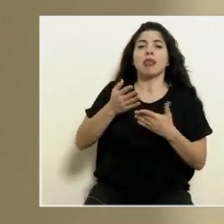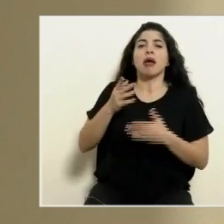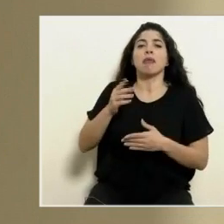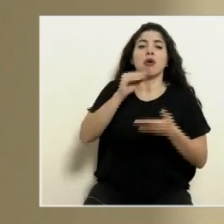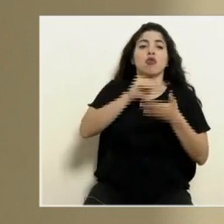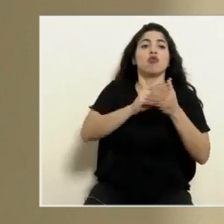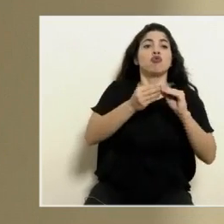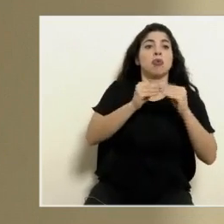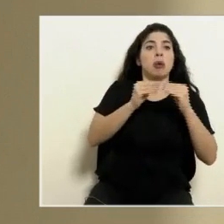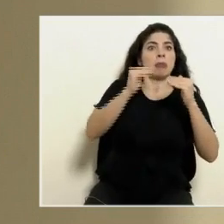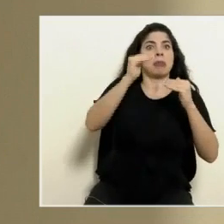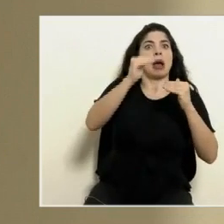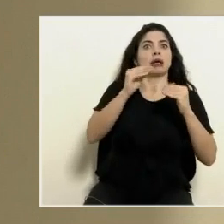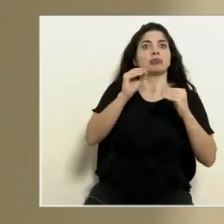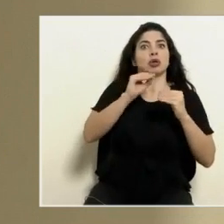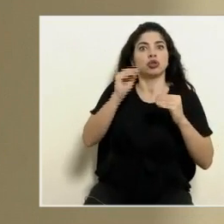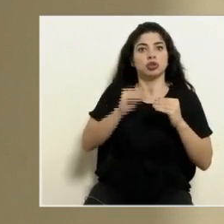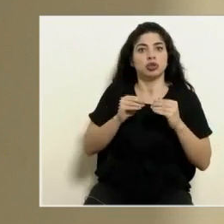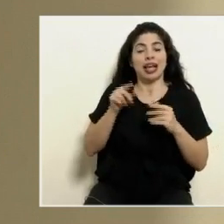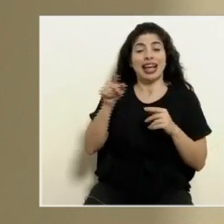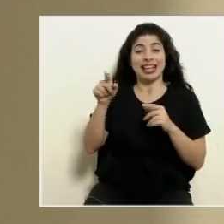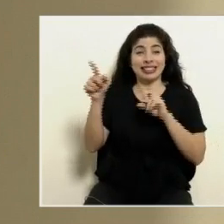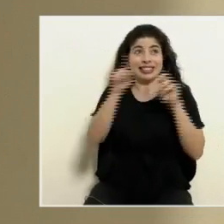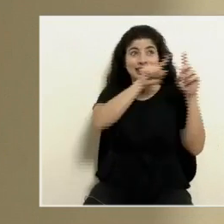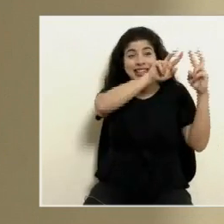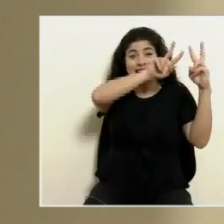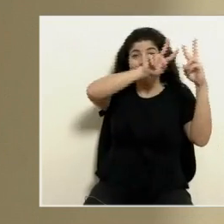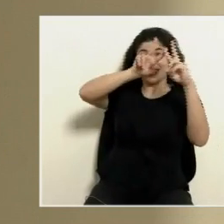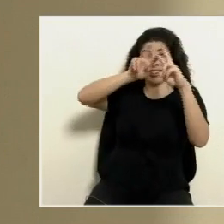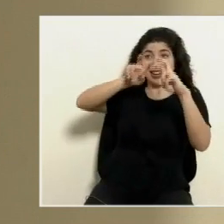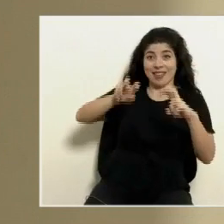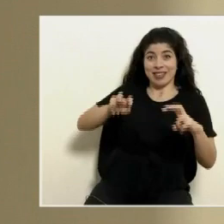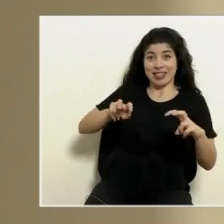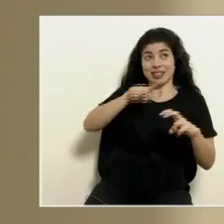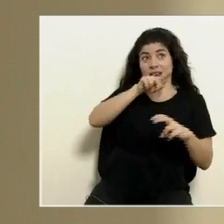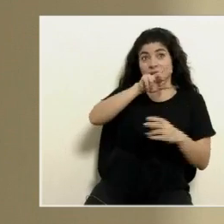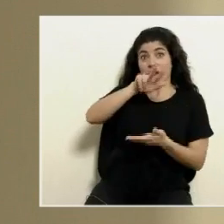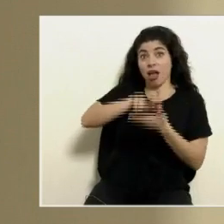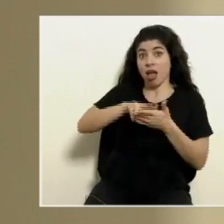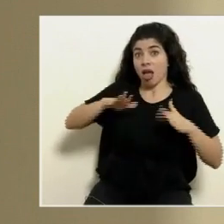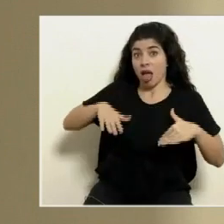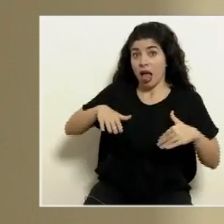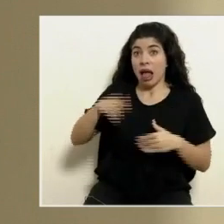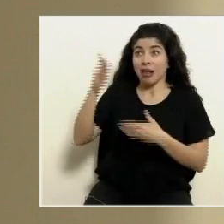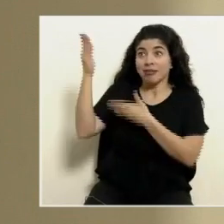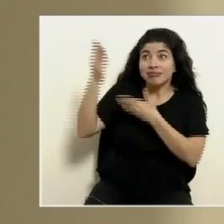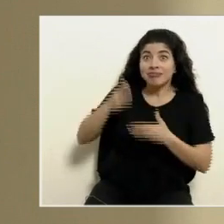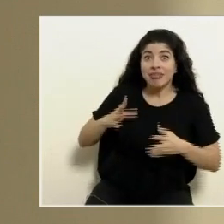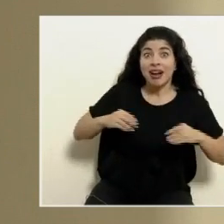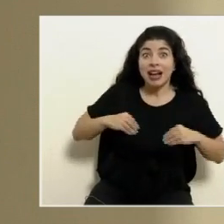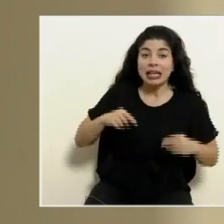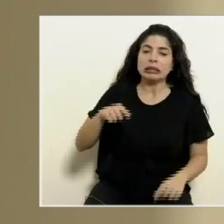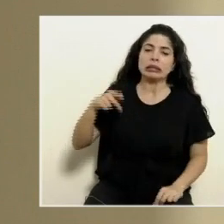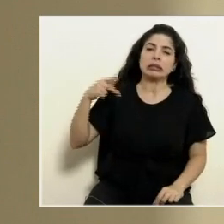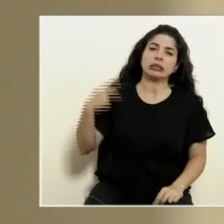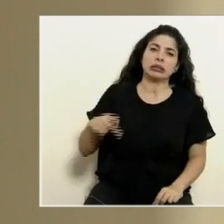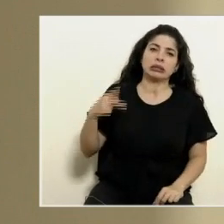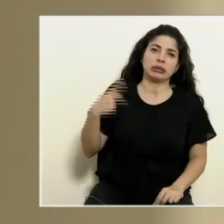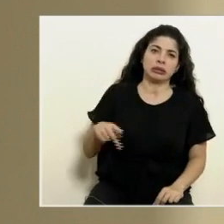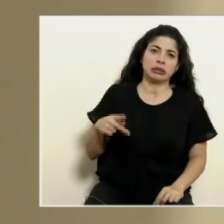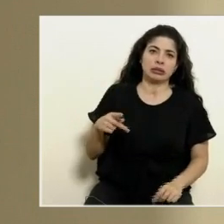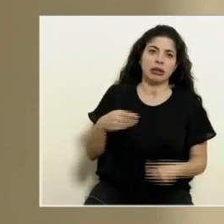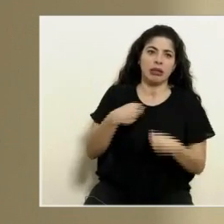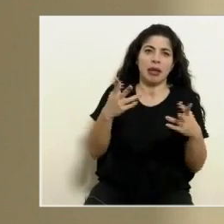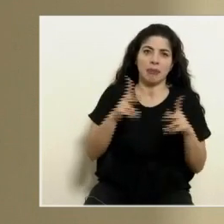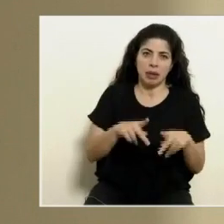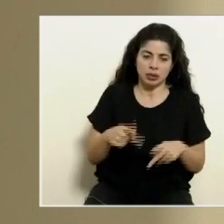más, pero mientras no tengamos esa revisión de pares externos es muy riesgoso llevar una vacuna a la